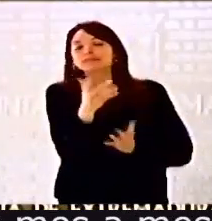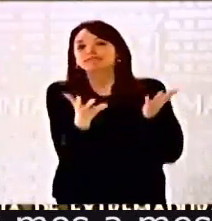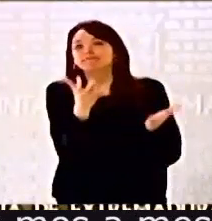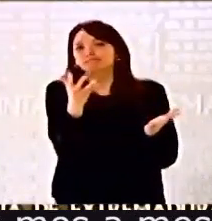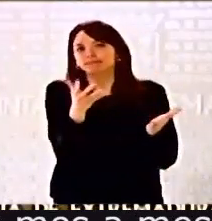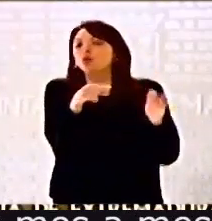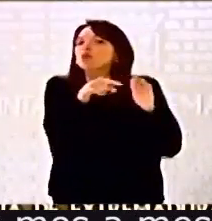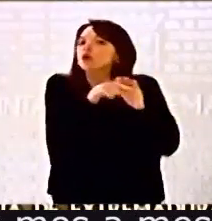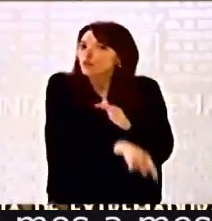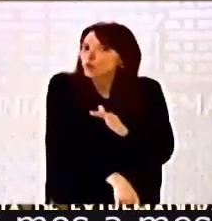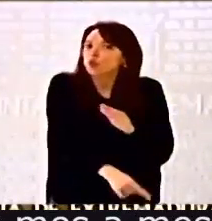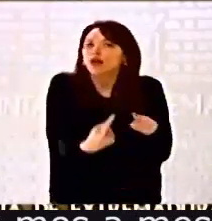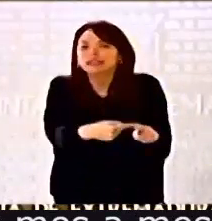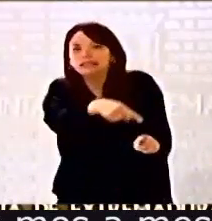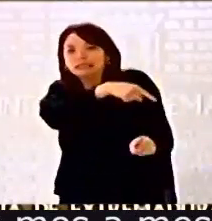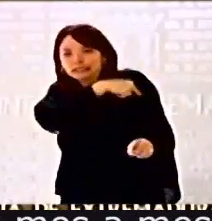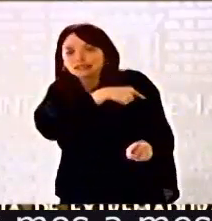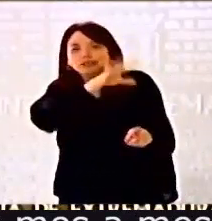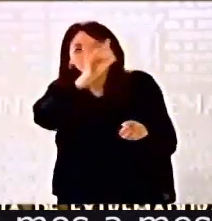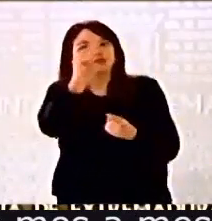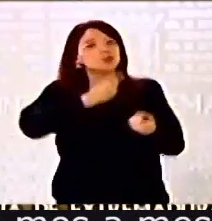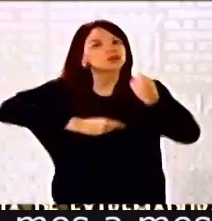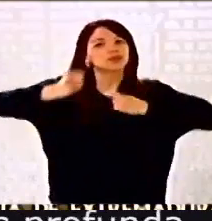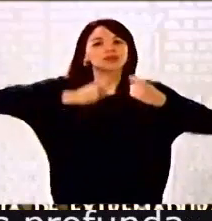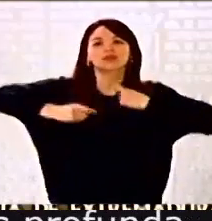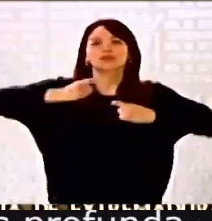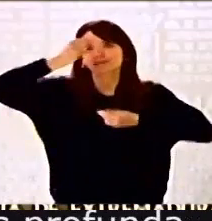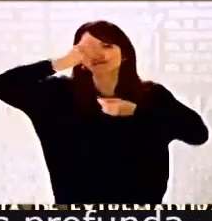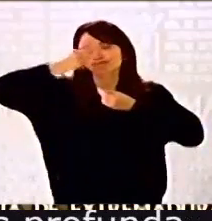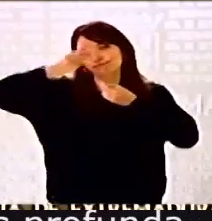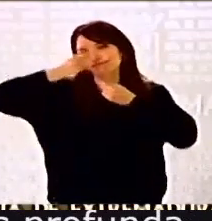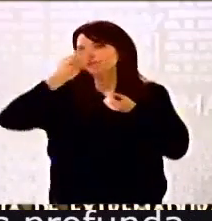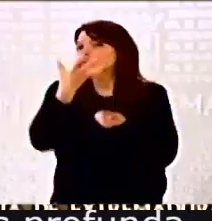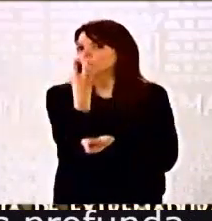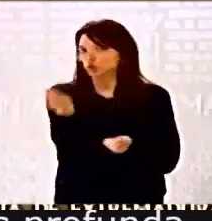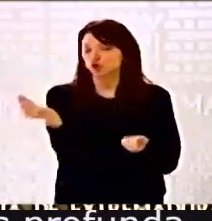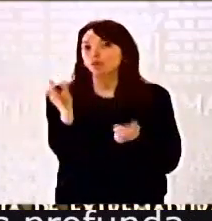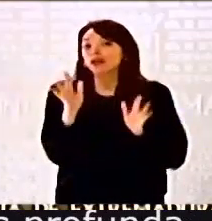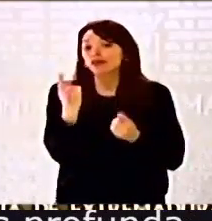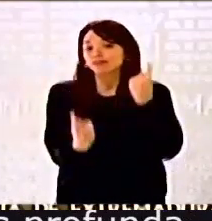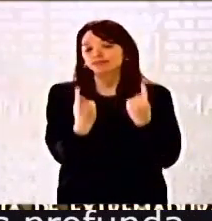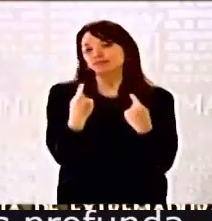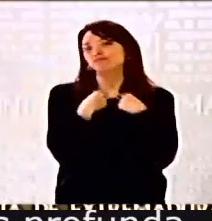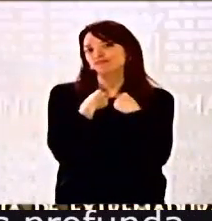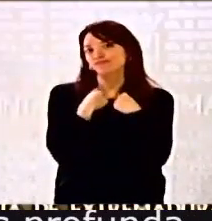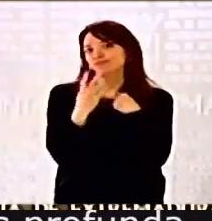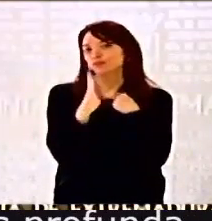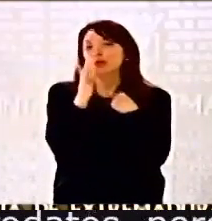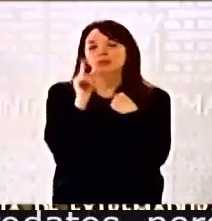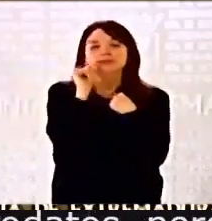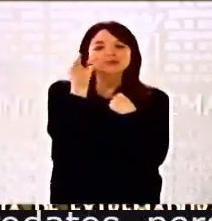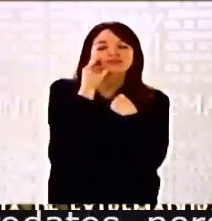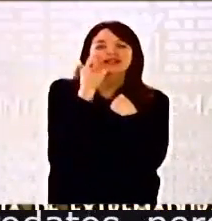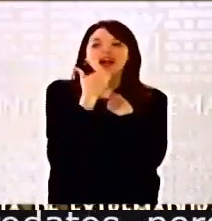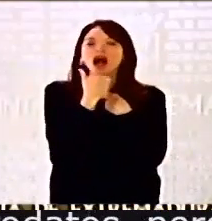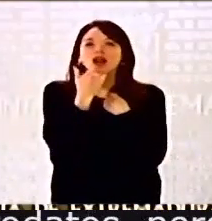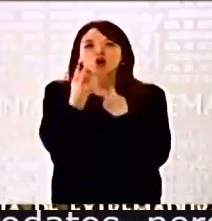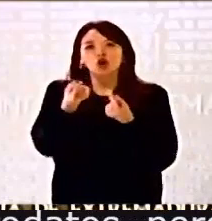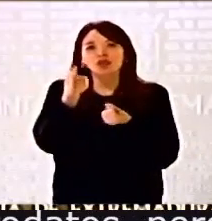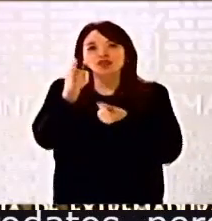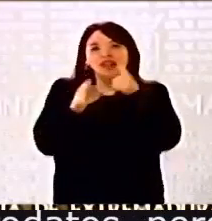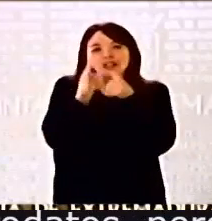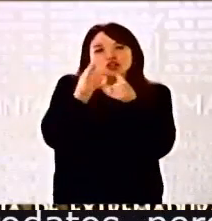profunda, amplia y donde tenemos mucha información de microdatos, pero a veces pierde la capacidad para detectar datos